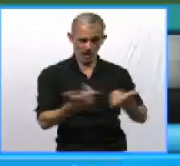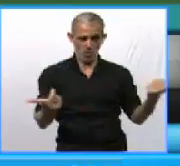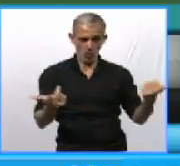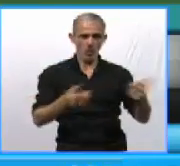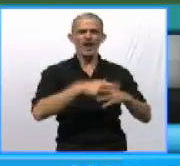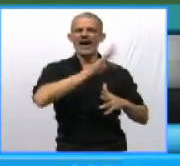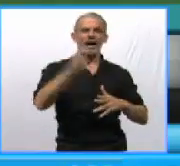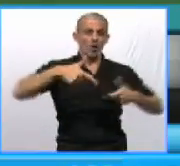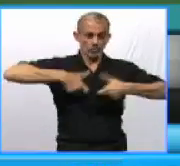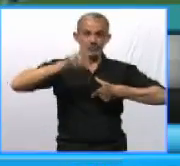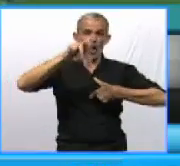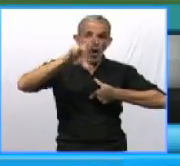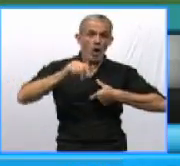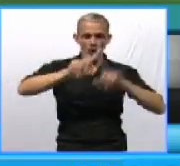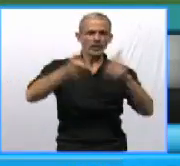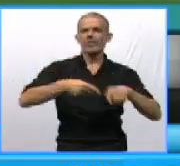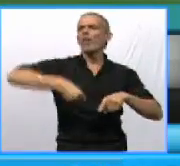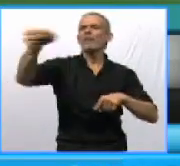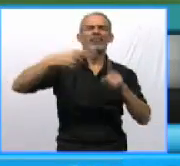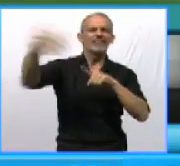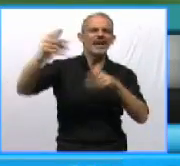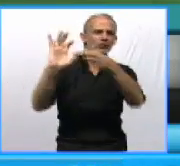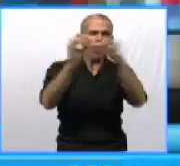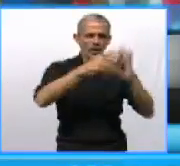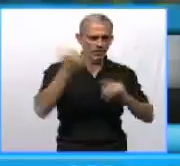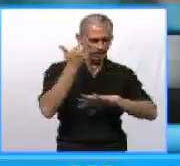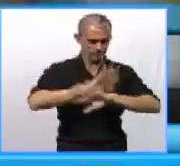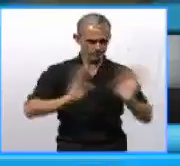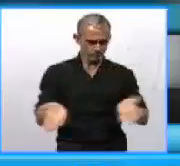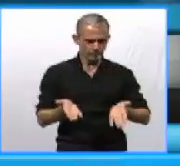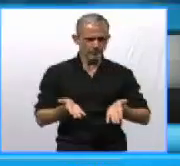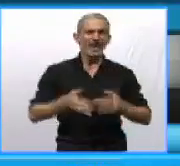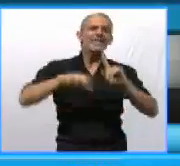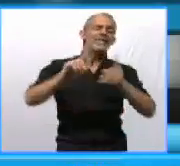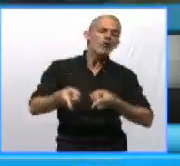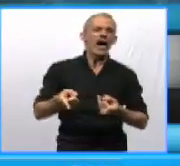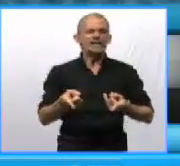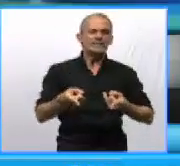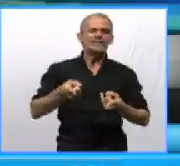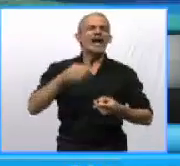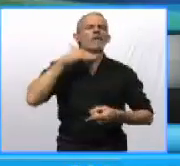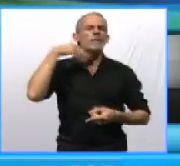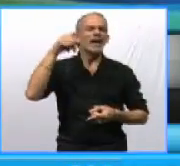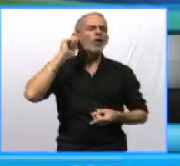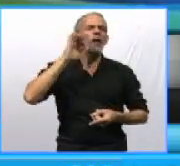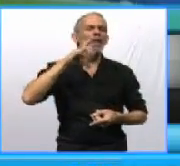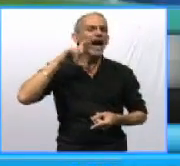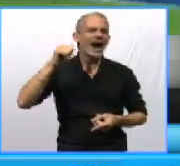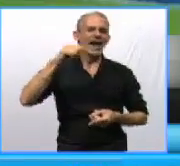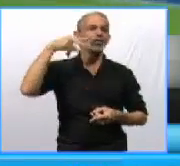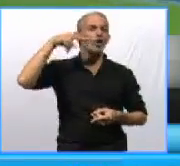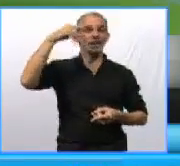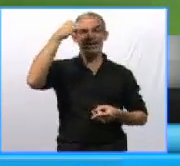ganando la medalla dorada y obteniendo el pasaje directo a los Juegos Olímpicos. Sin embargo, en Guadalajara 2011, esa racha